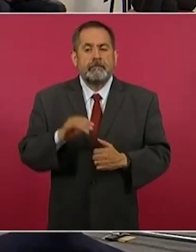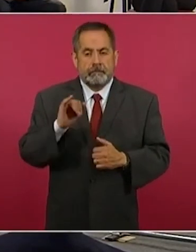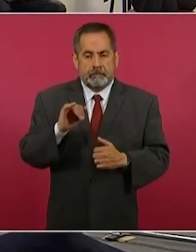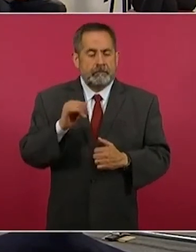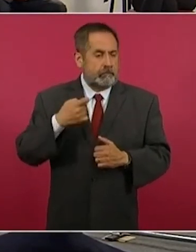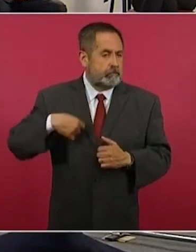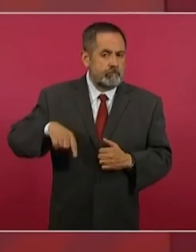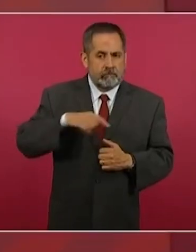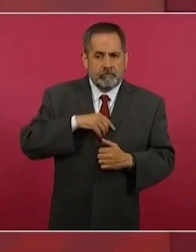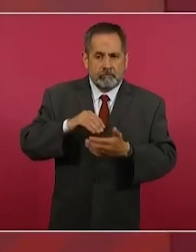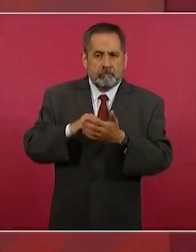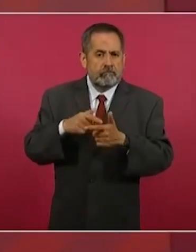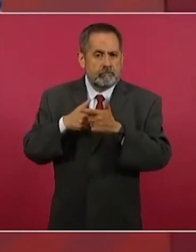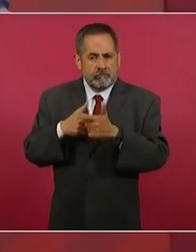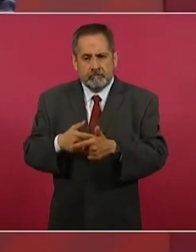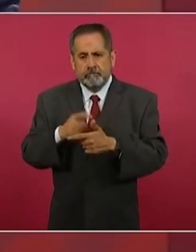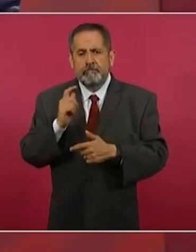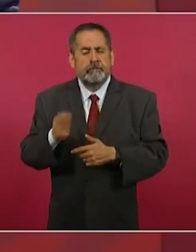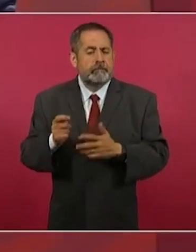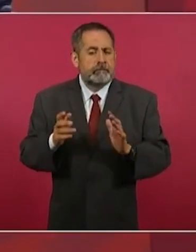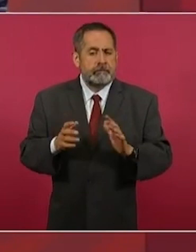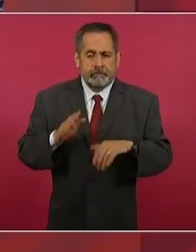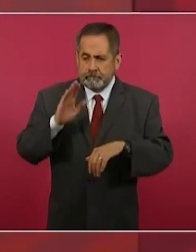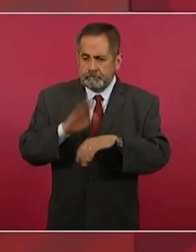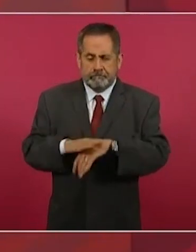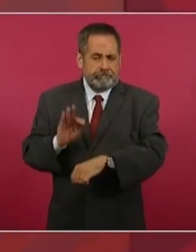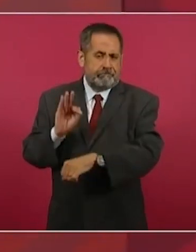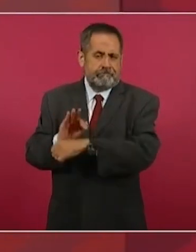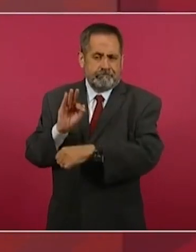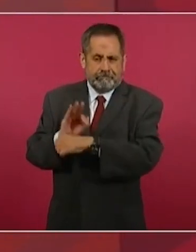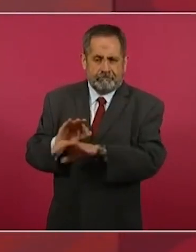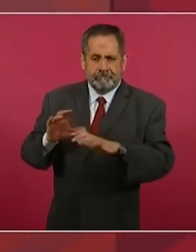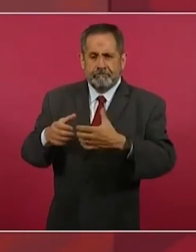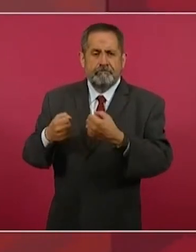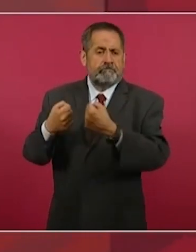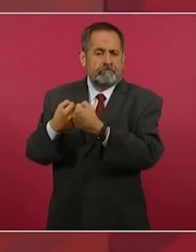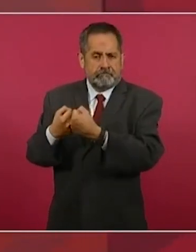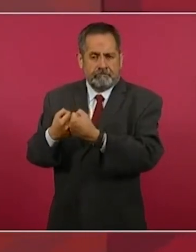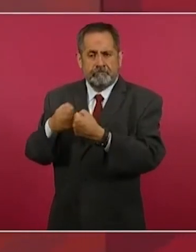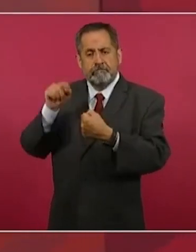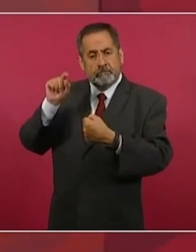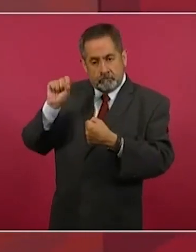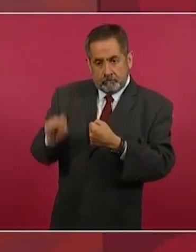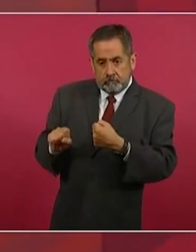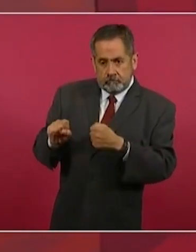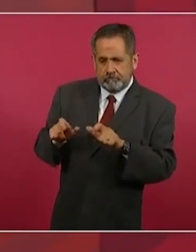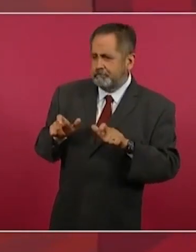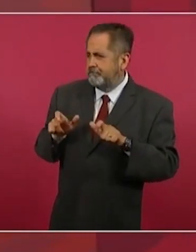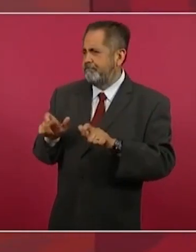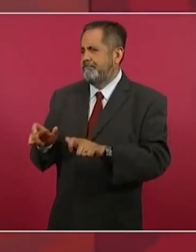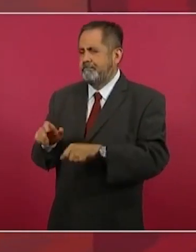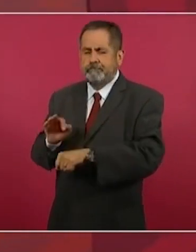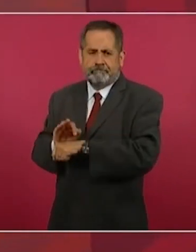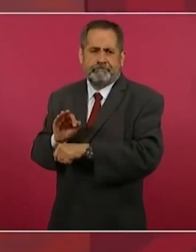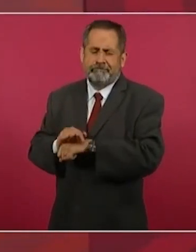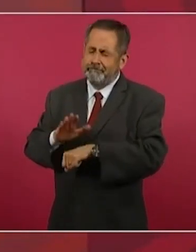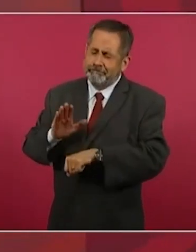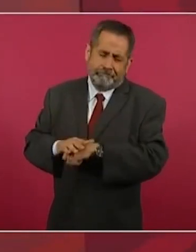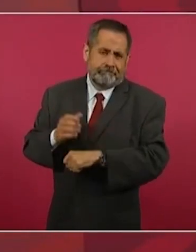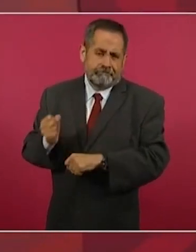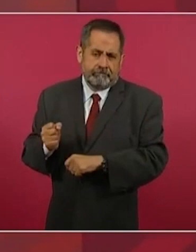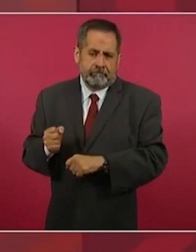a mantener más protección en la frontera azul pero